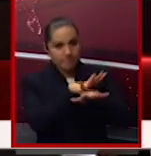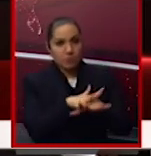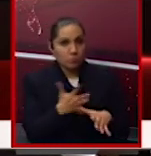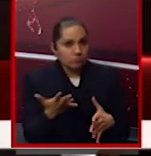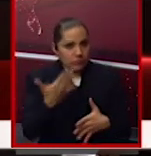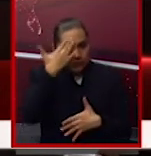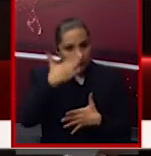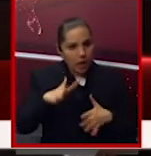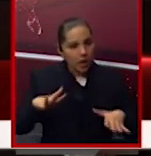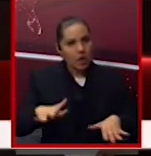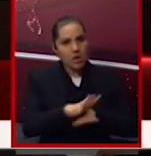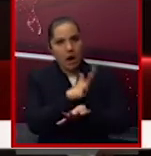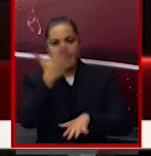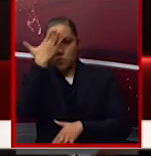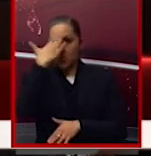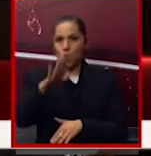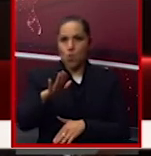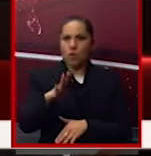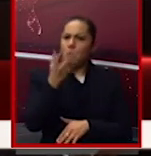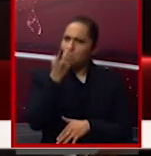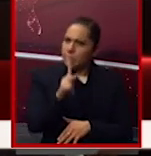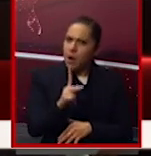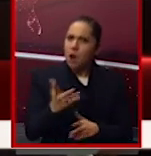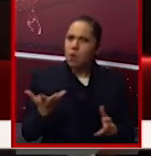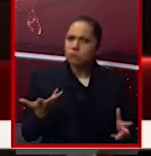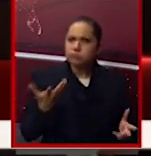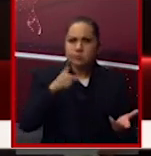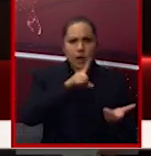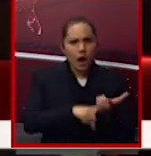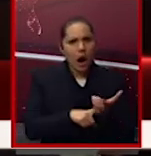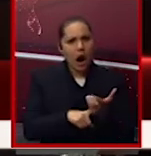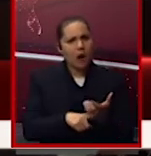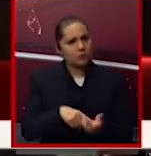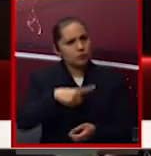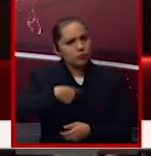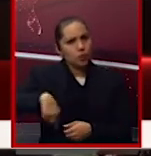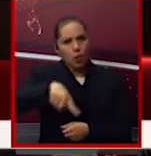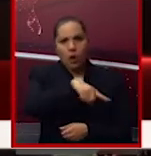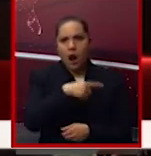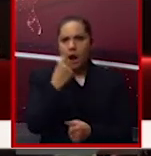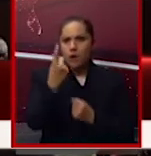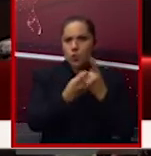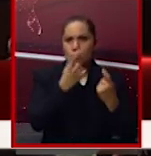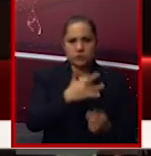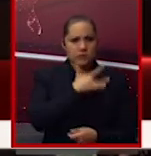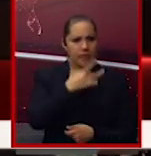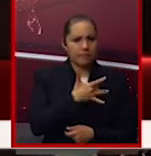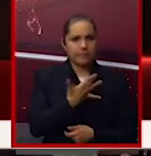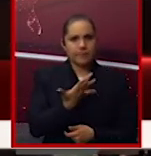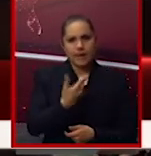cosas, aun cuando esto significó una afectación a nuestra popularidad.